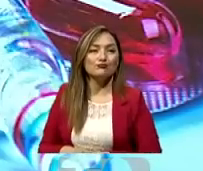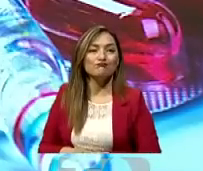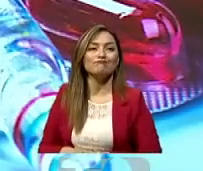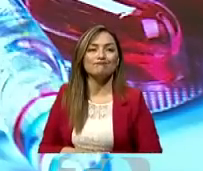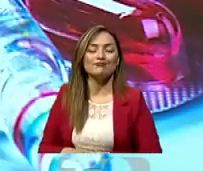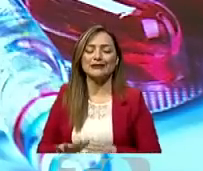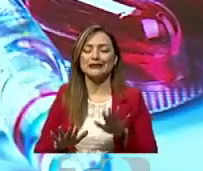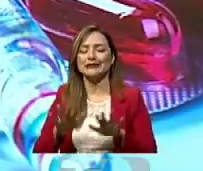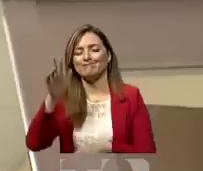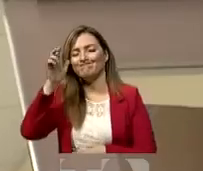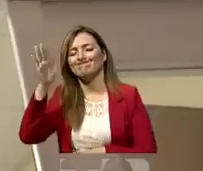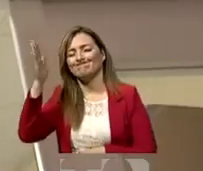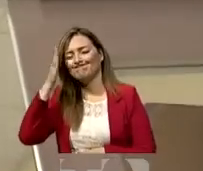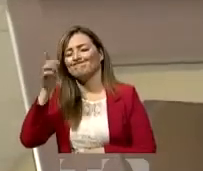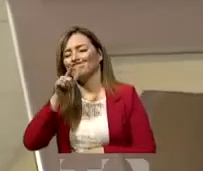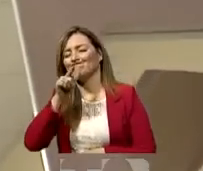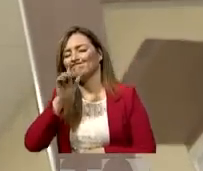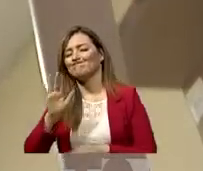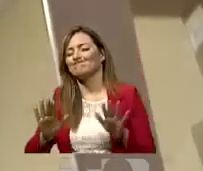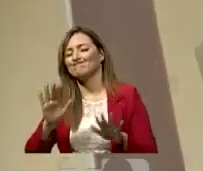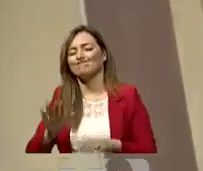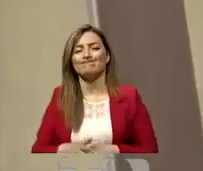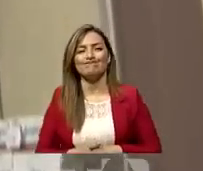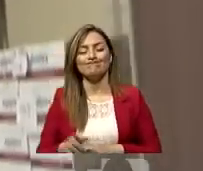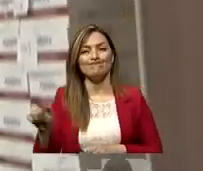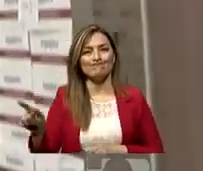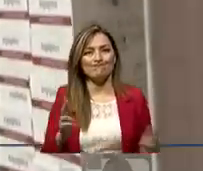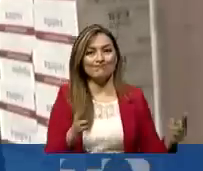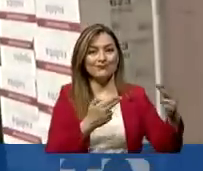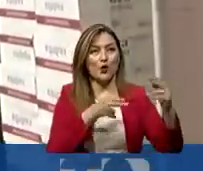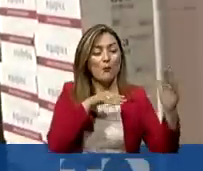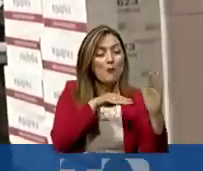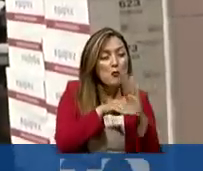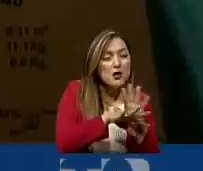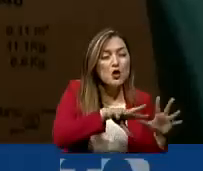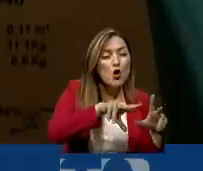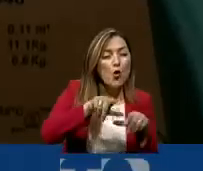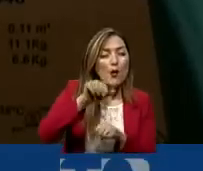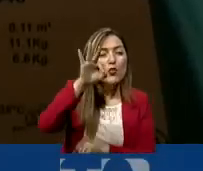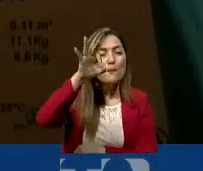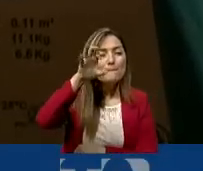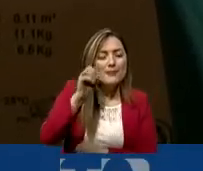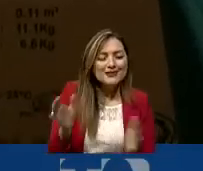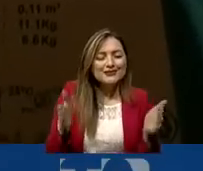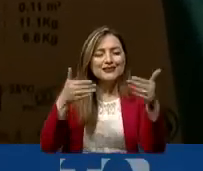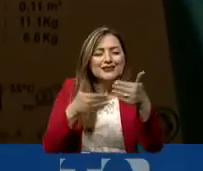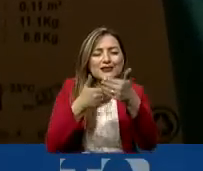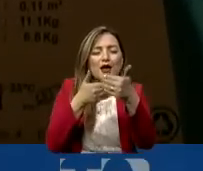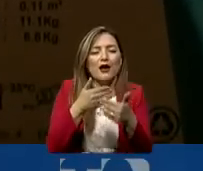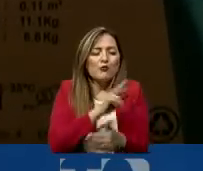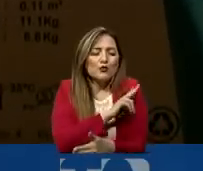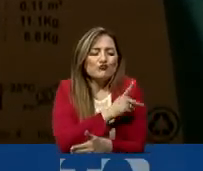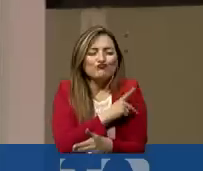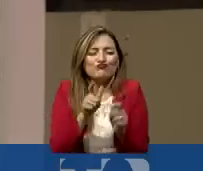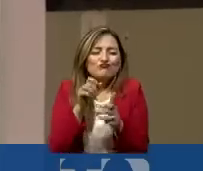ciertos sospechosos. Esta es la bodega desde donde hurtaron 90 cajas de fórmulas nutricionales destinadas a alimentar